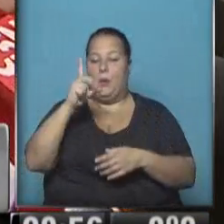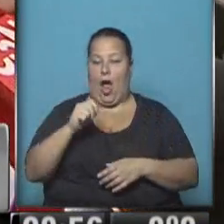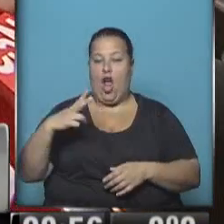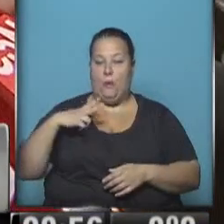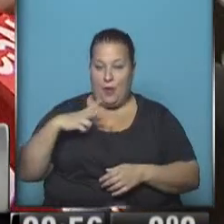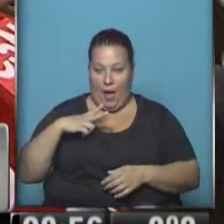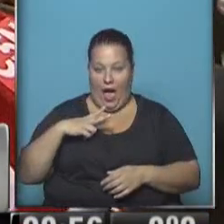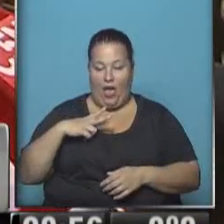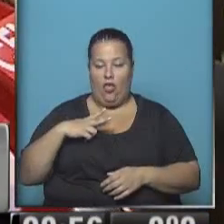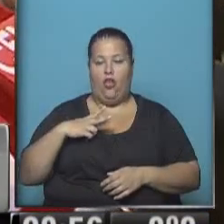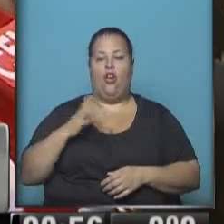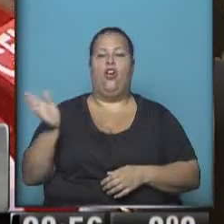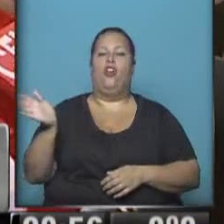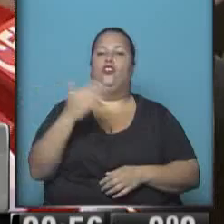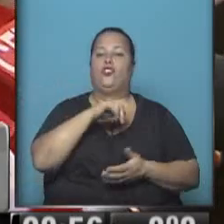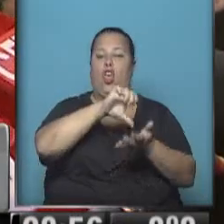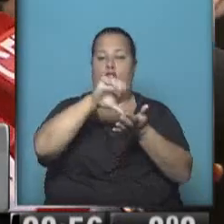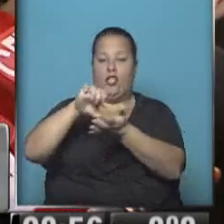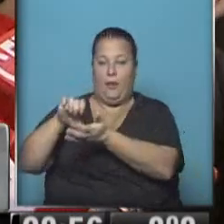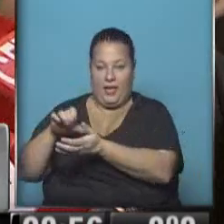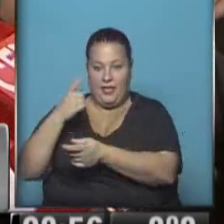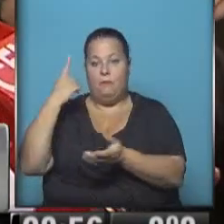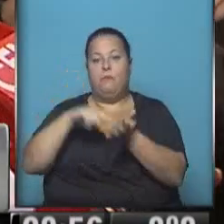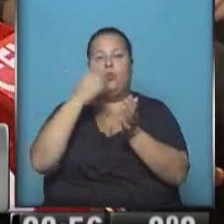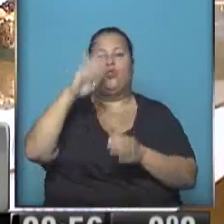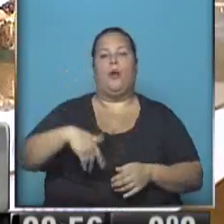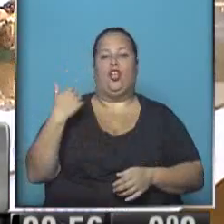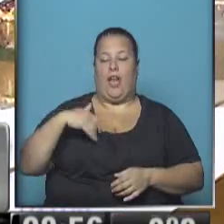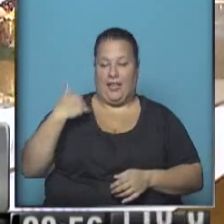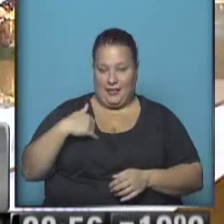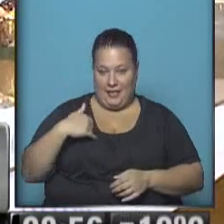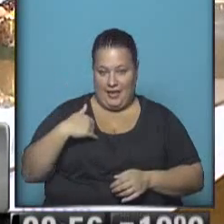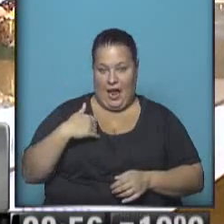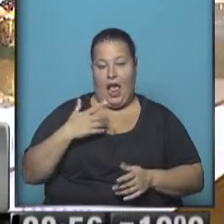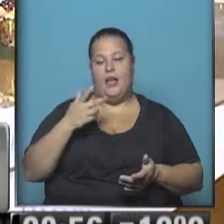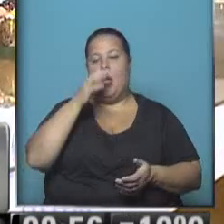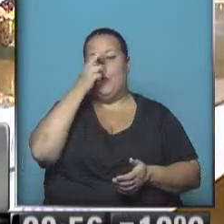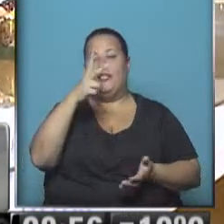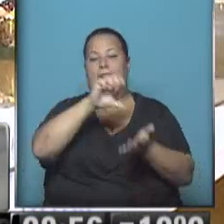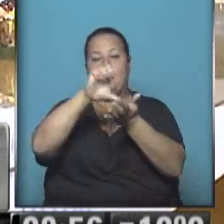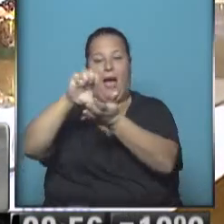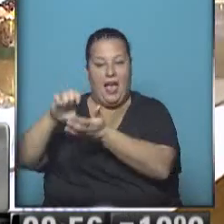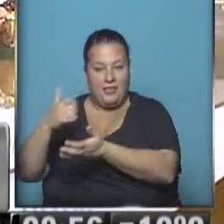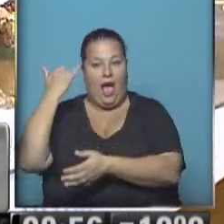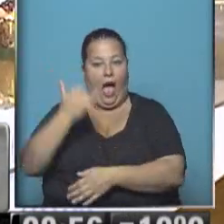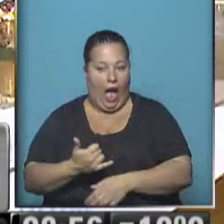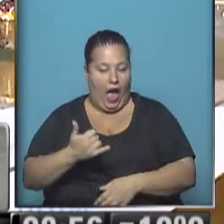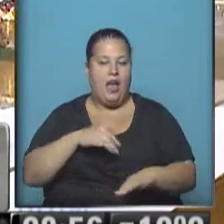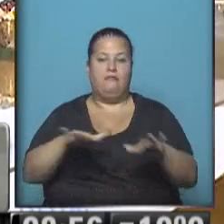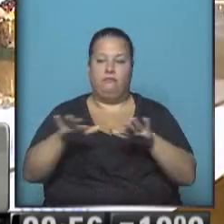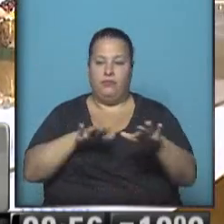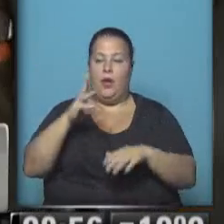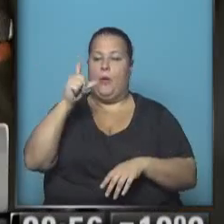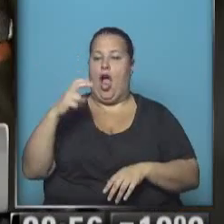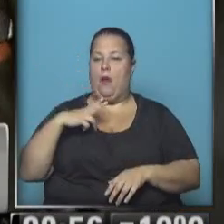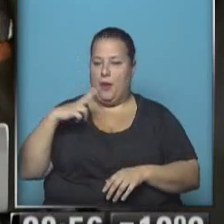en todos los países donde actúa excepto en la argentina tienen 23 países donde tiene presencia hay actividad de